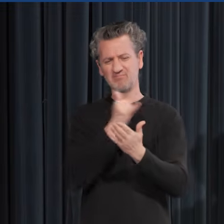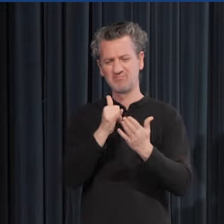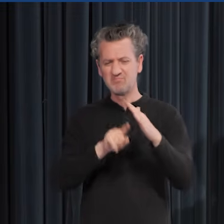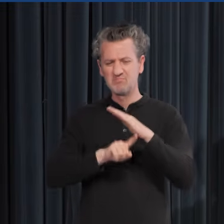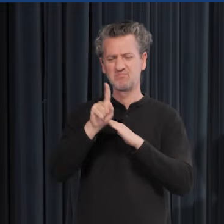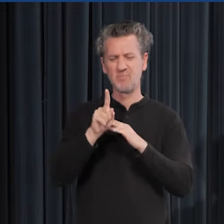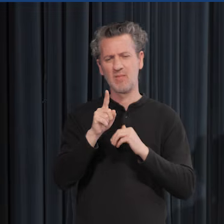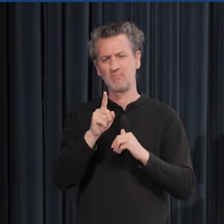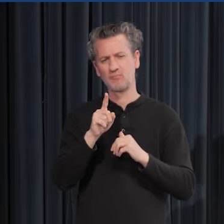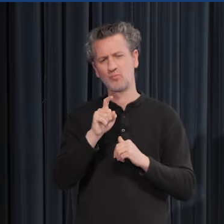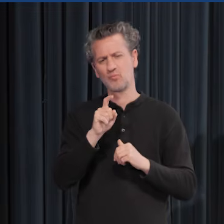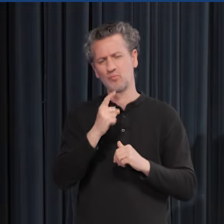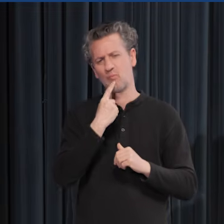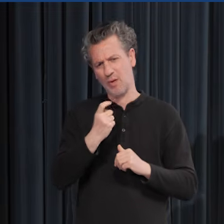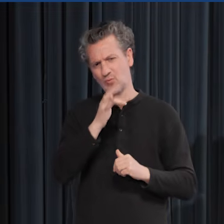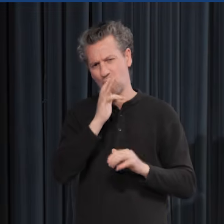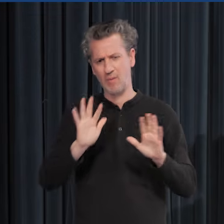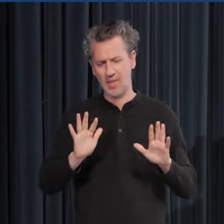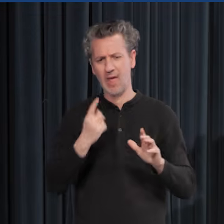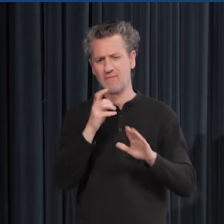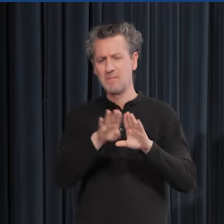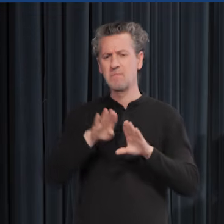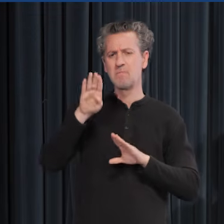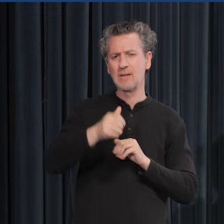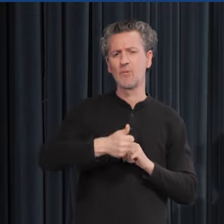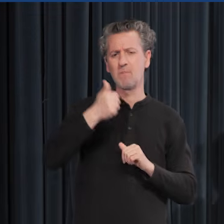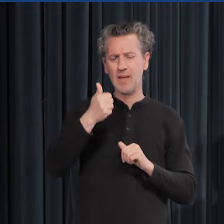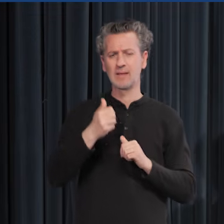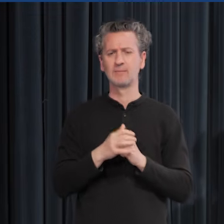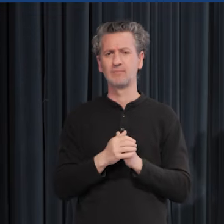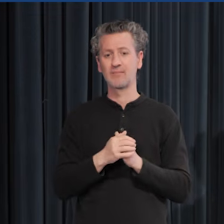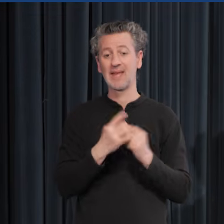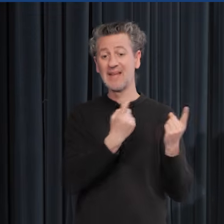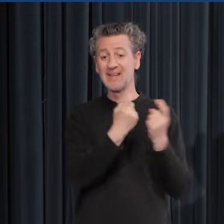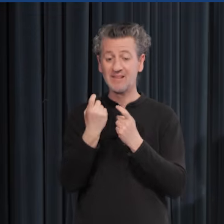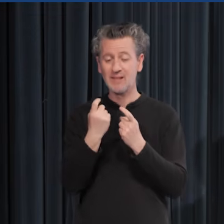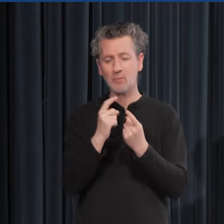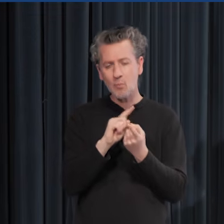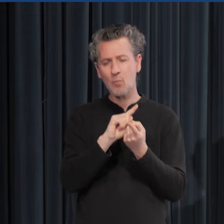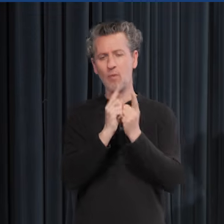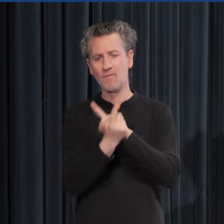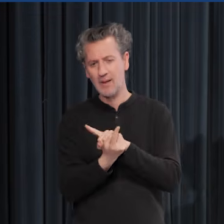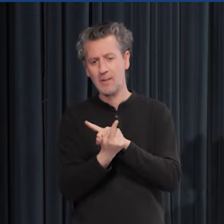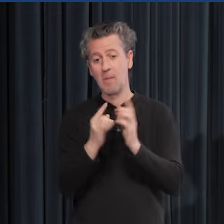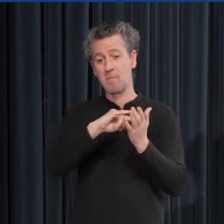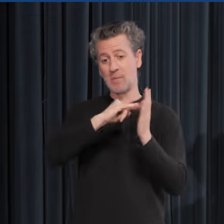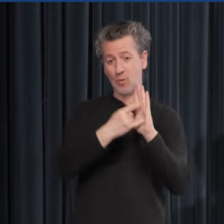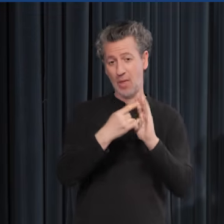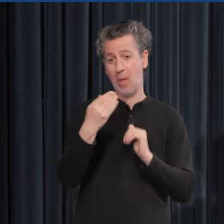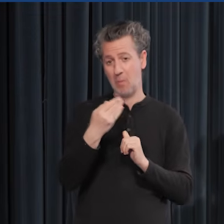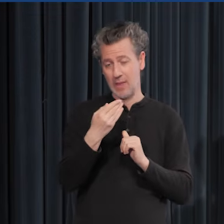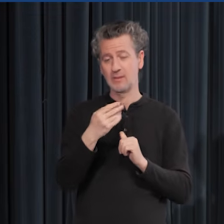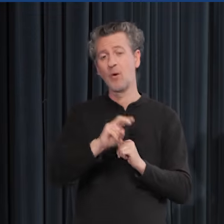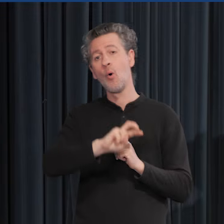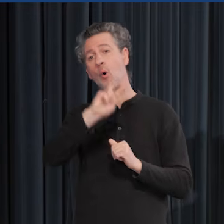creo que tenemos que dar ese paso de modificar esas necesidades y que, por ejemplo, la metodología BIM y